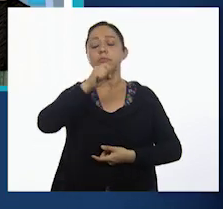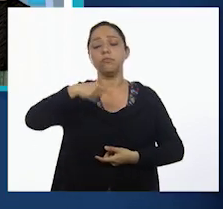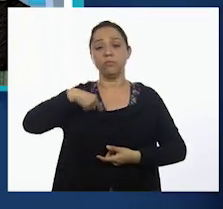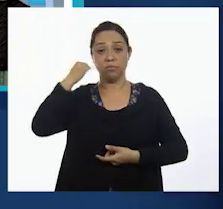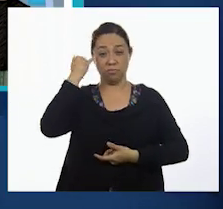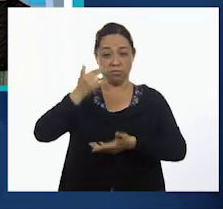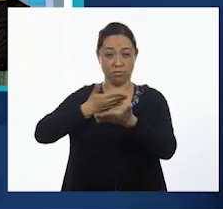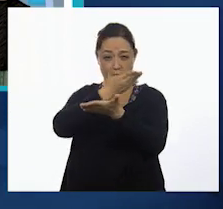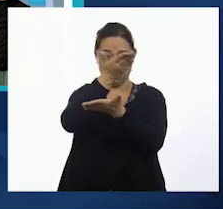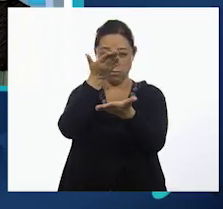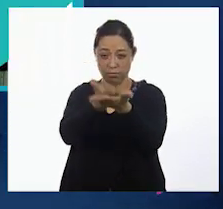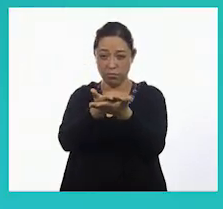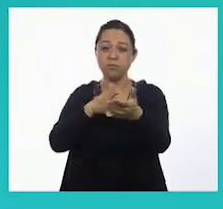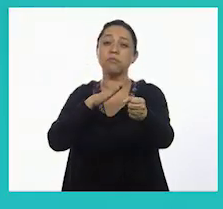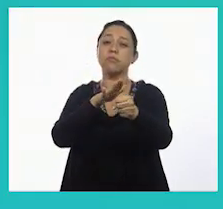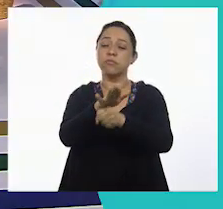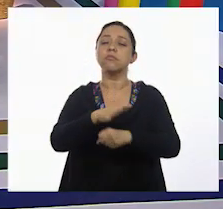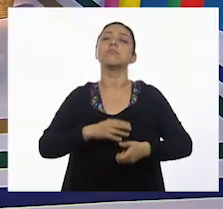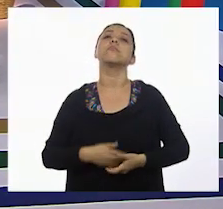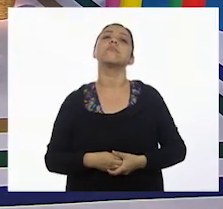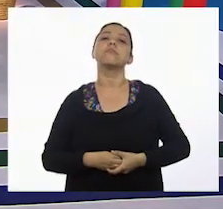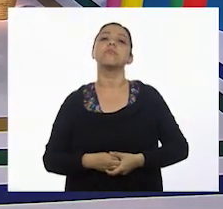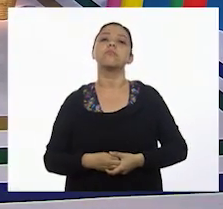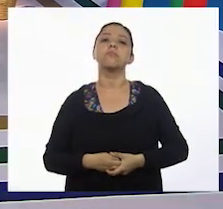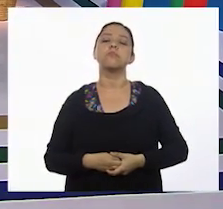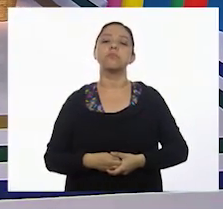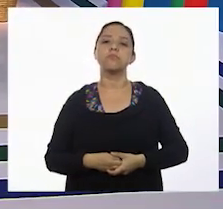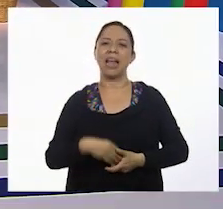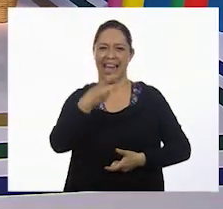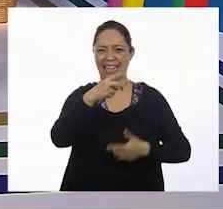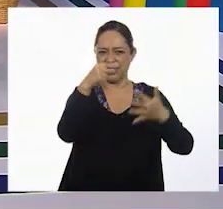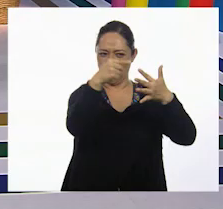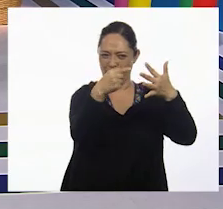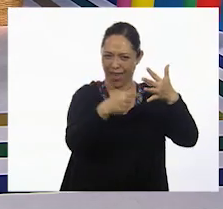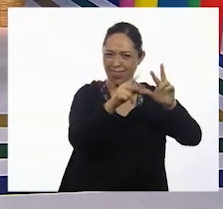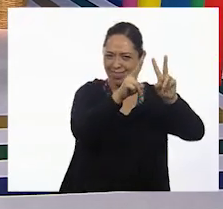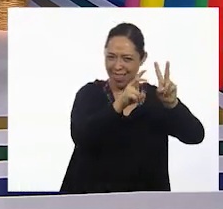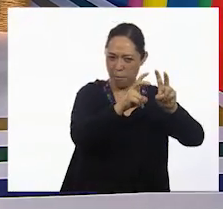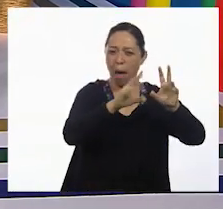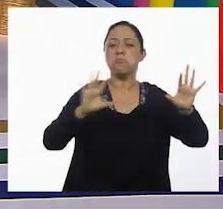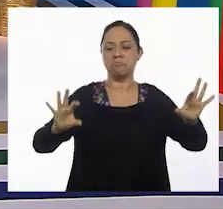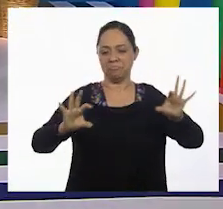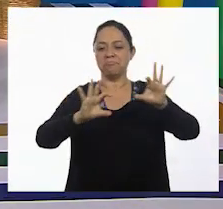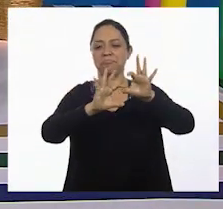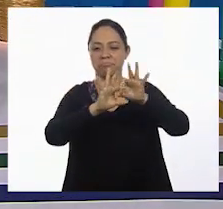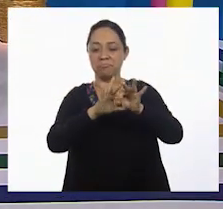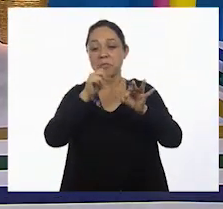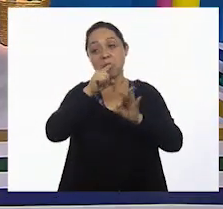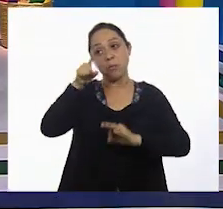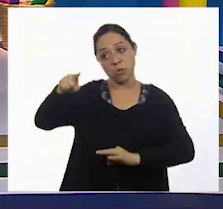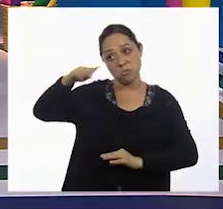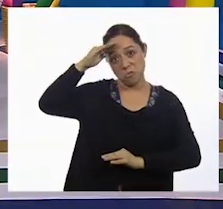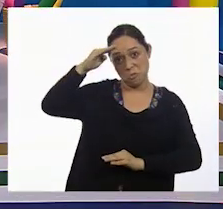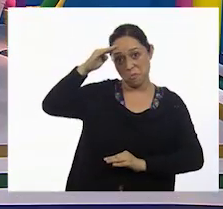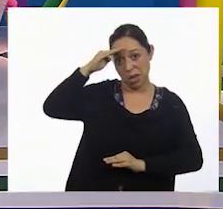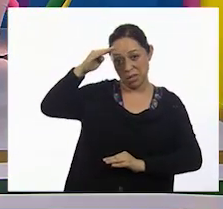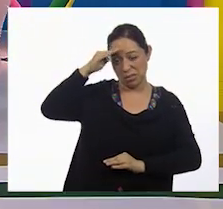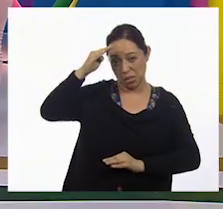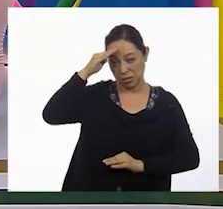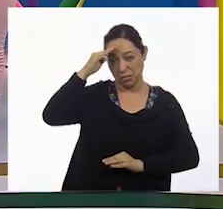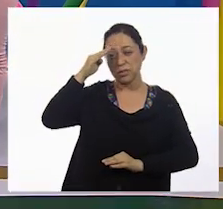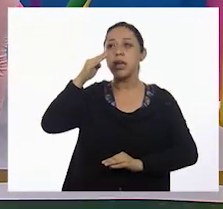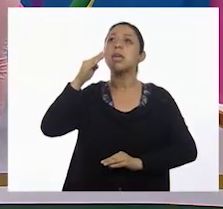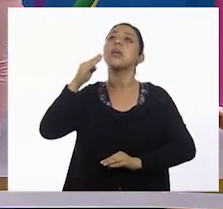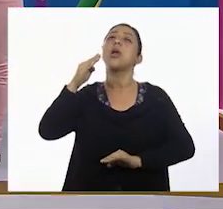también, precisamente que tiene que ver con estos temas para que tú la consideres y veas qué aspectos